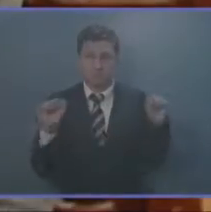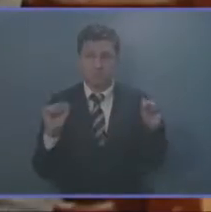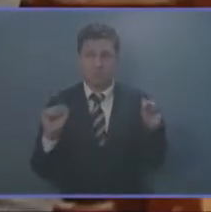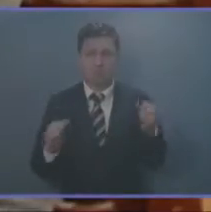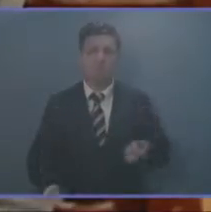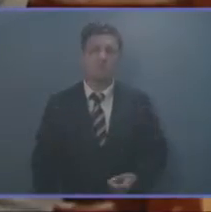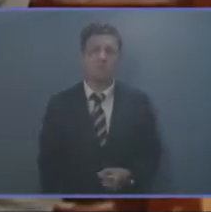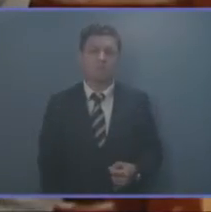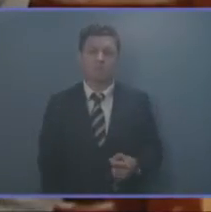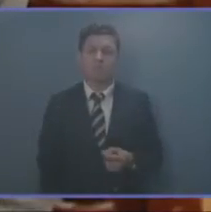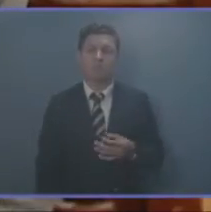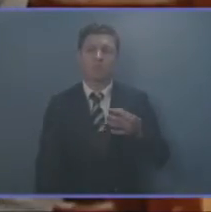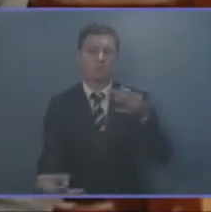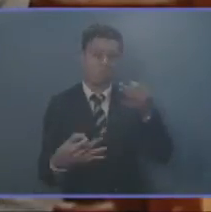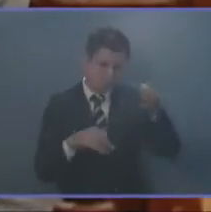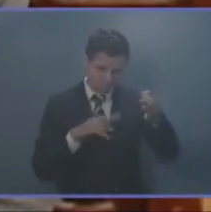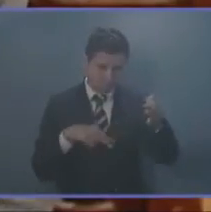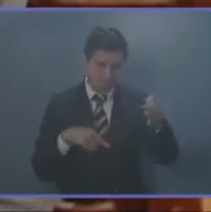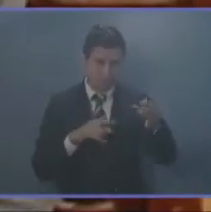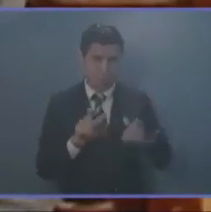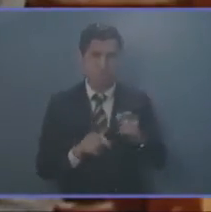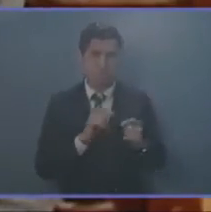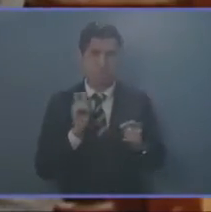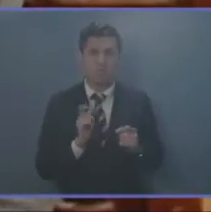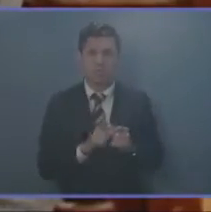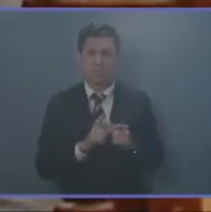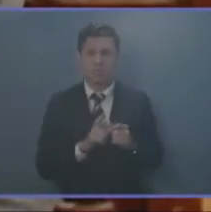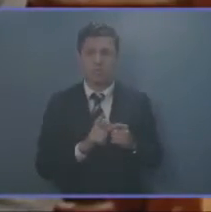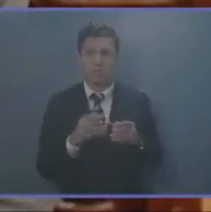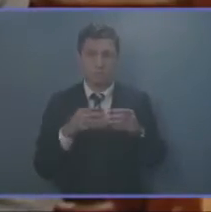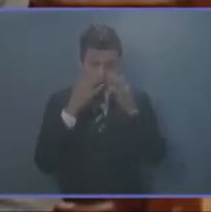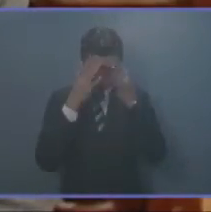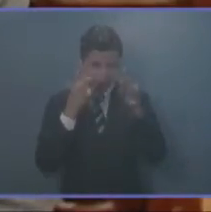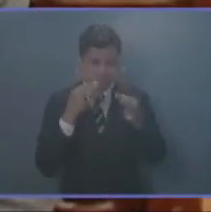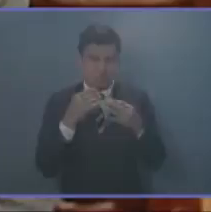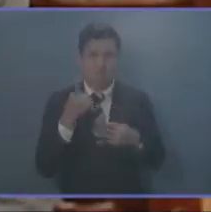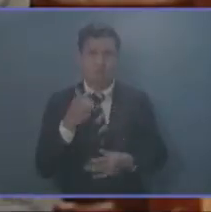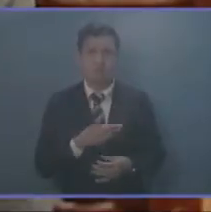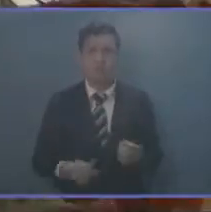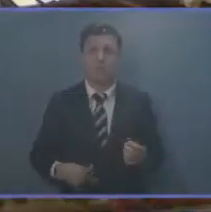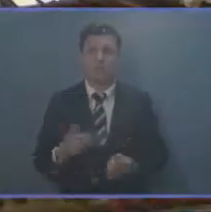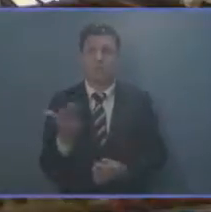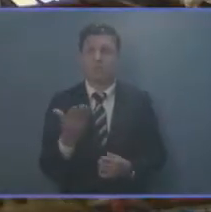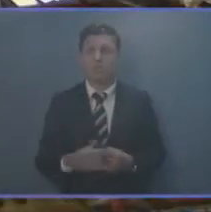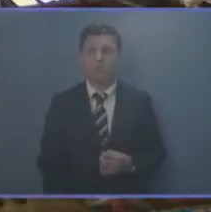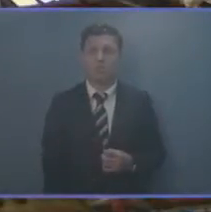Libertad. Leído el respectivo decreto, señor presidente.